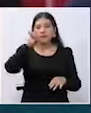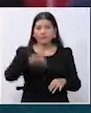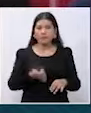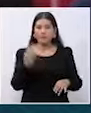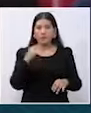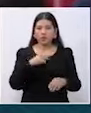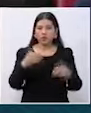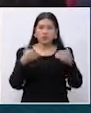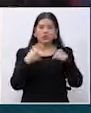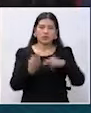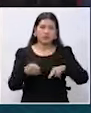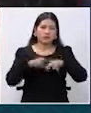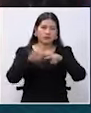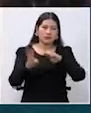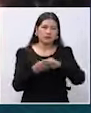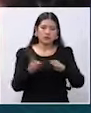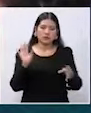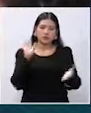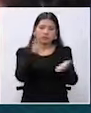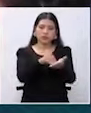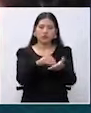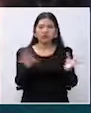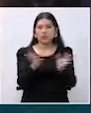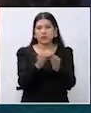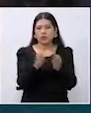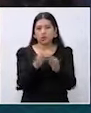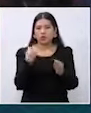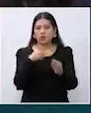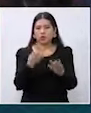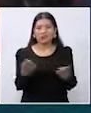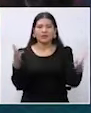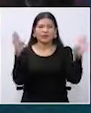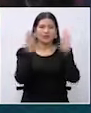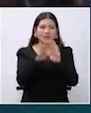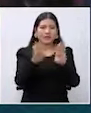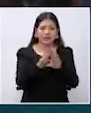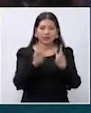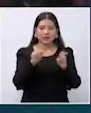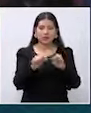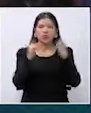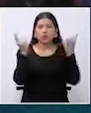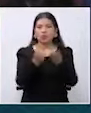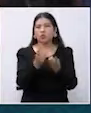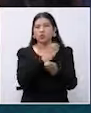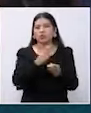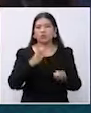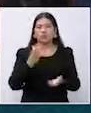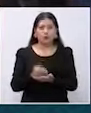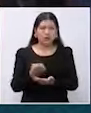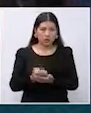a tener, mañana instalamos esa reunión, cerramos esa comisión